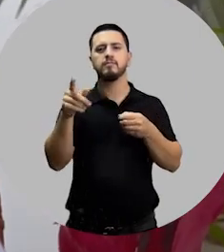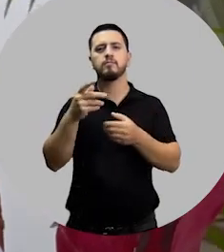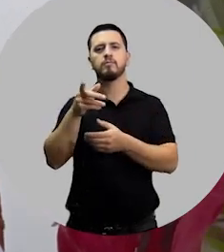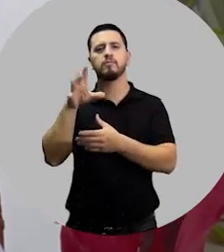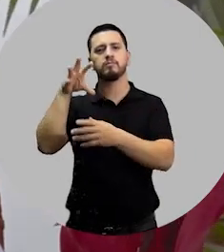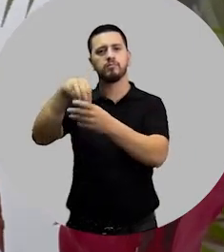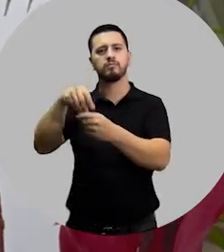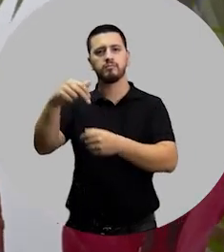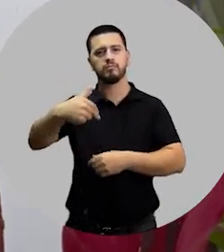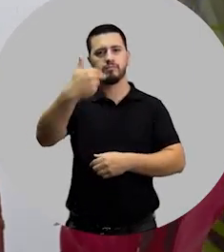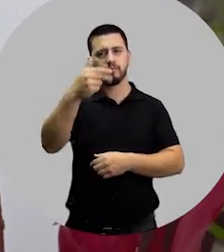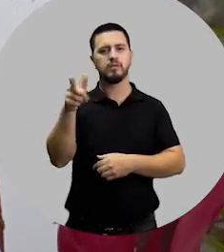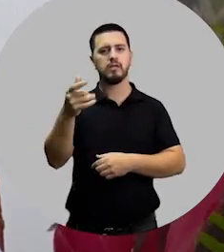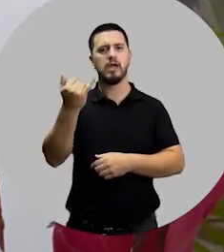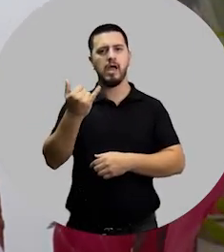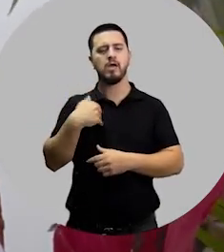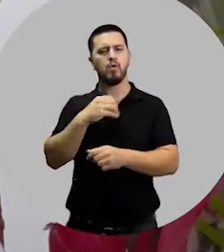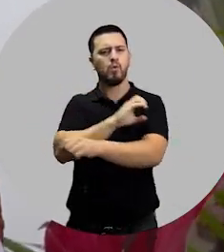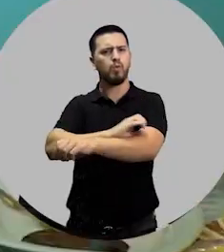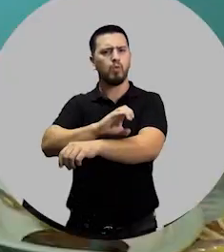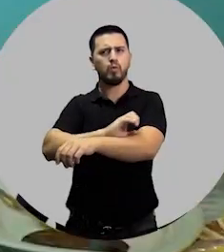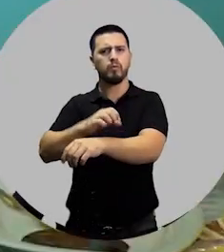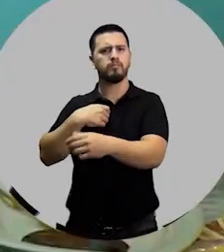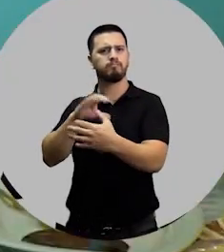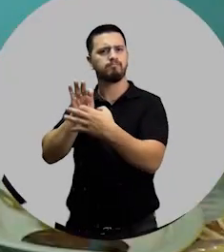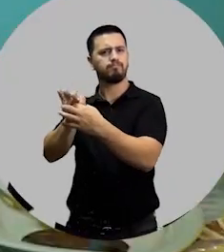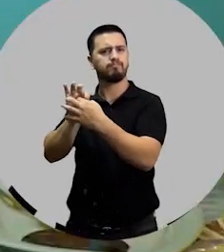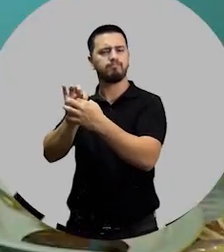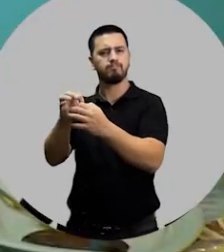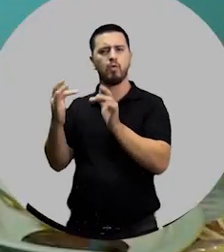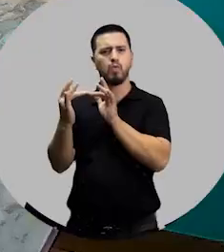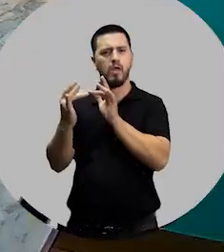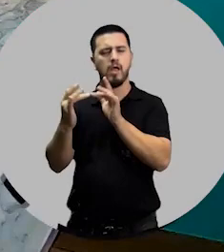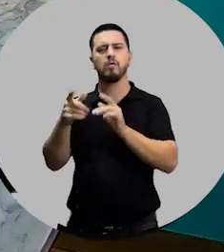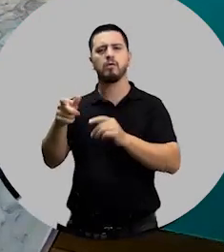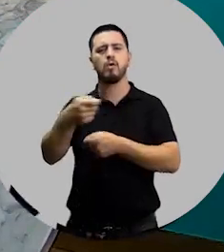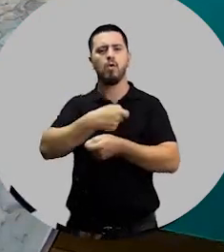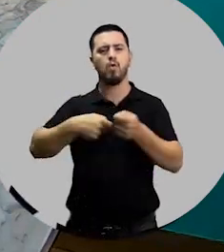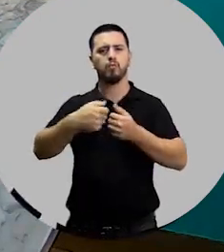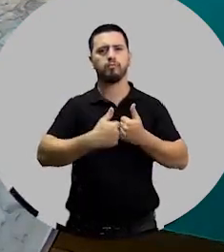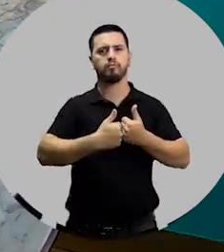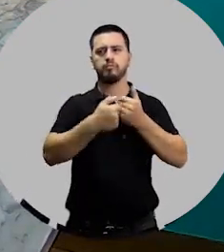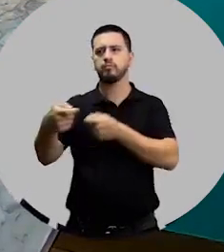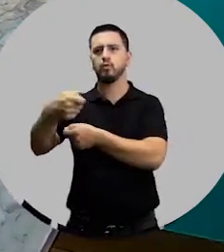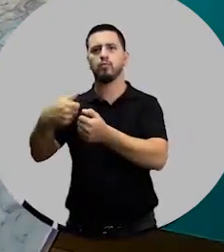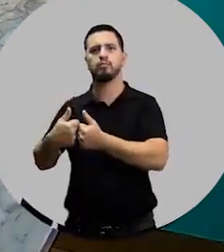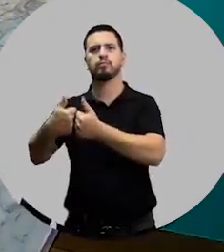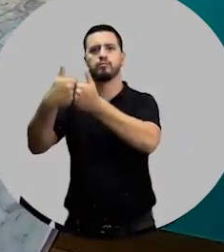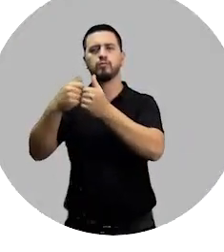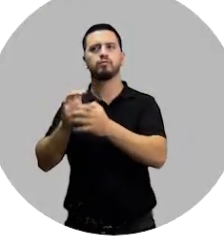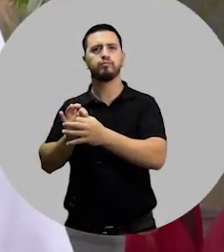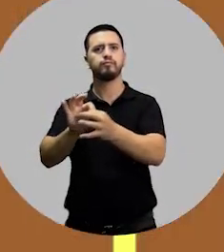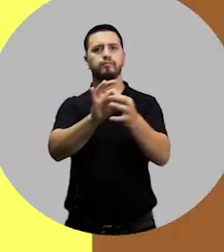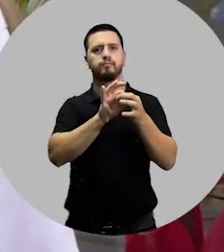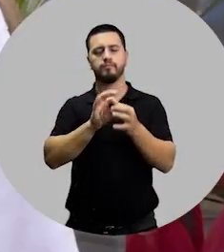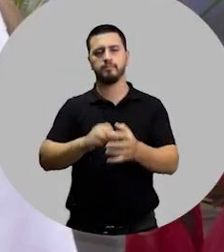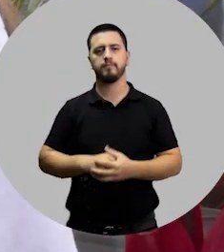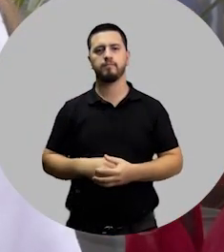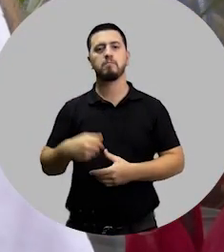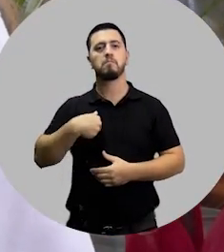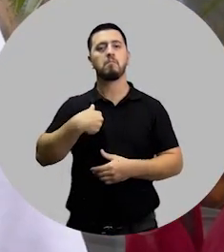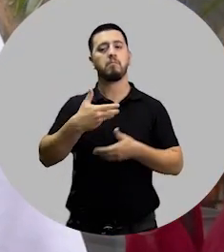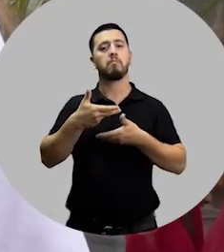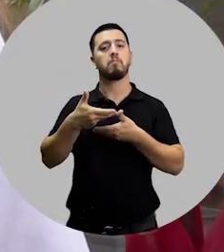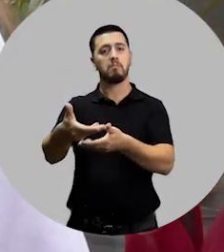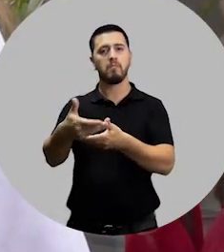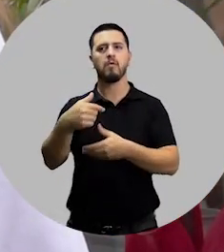continúa el relacionamiento, entonces eso hace que fortalezca también nuestro negocio en conjunto con otras chicas. Yo fui invitada, me